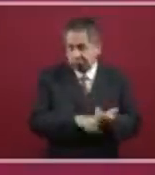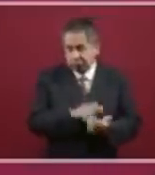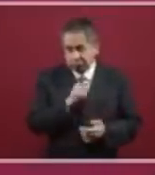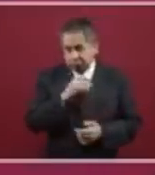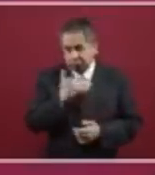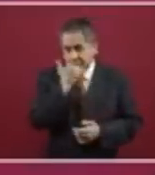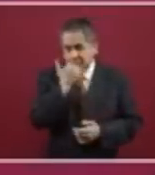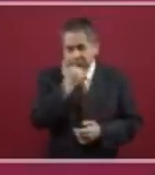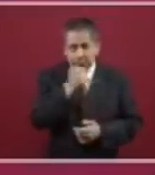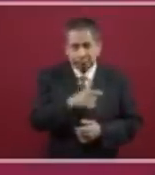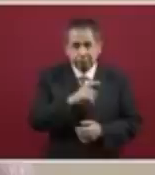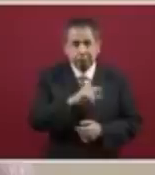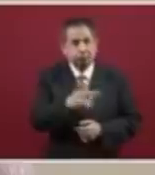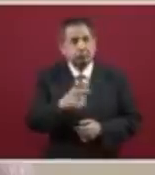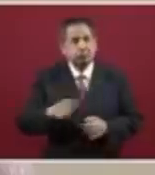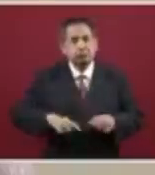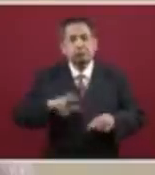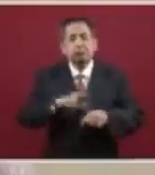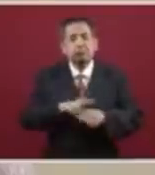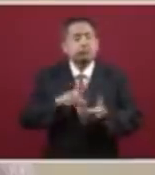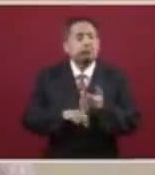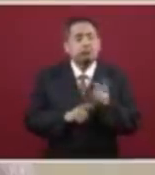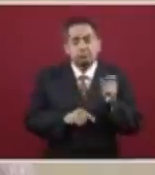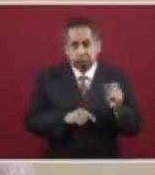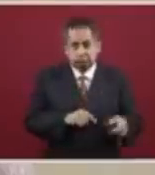Y el gobernador